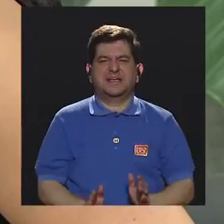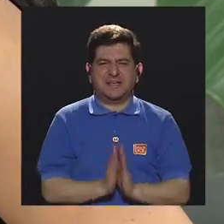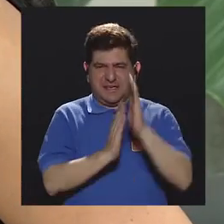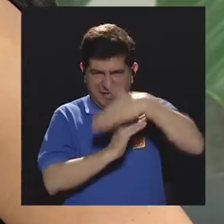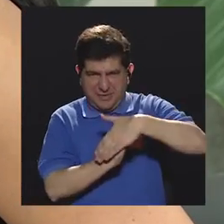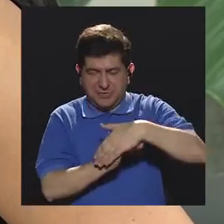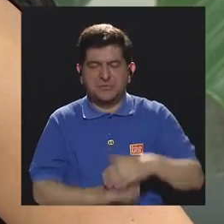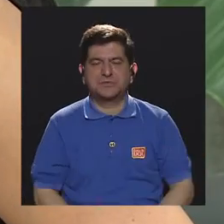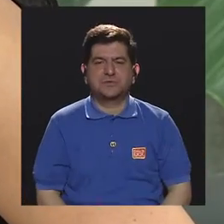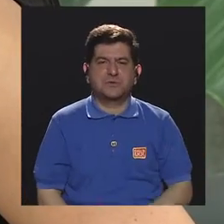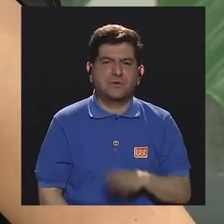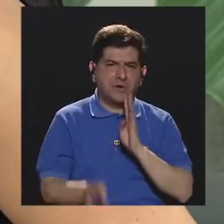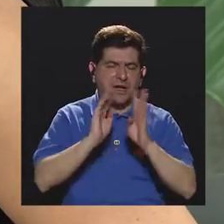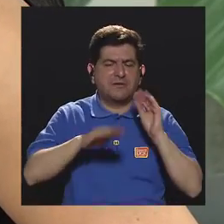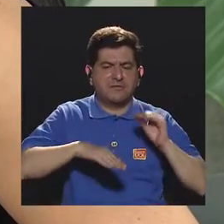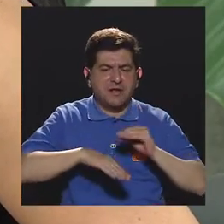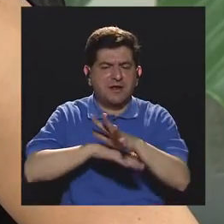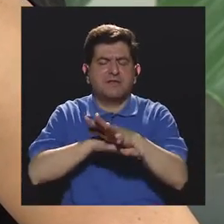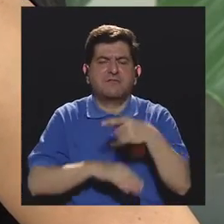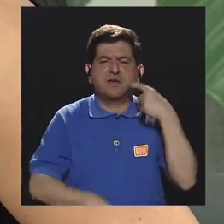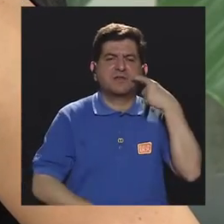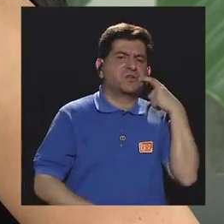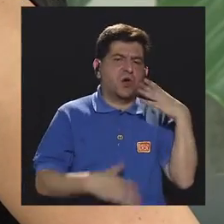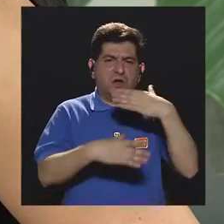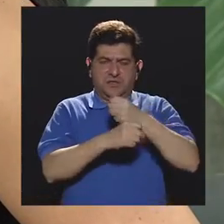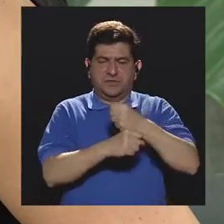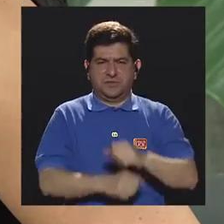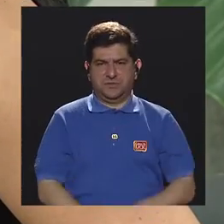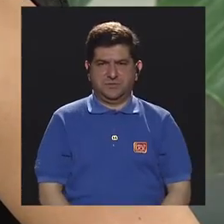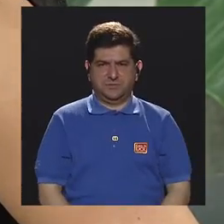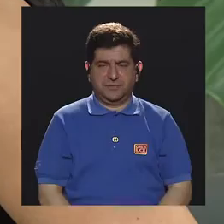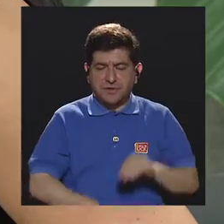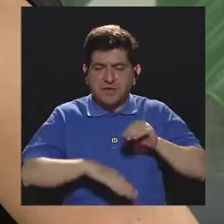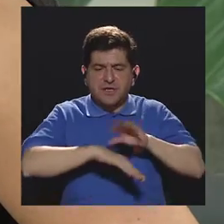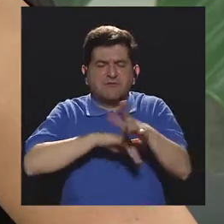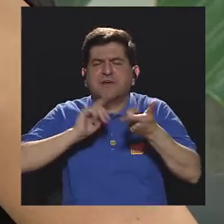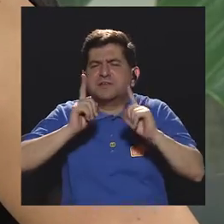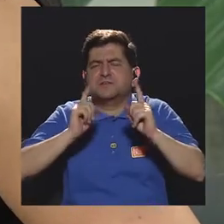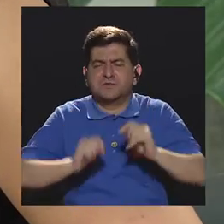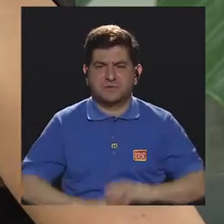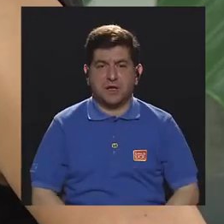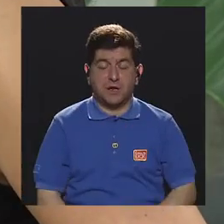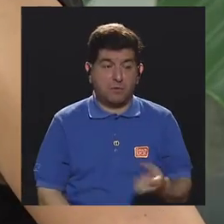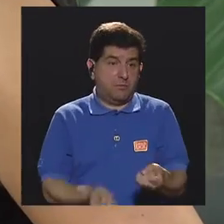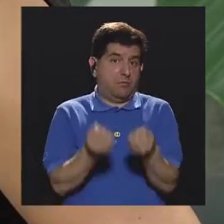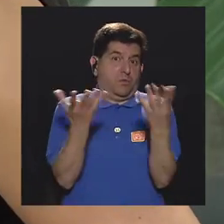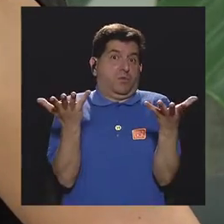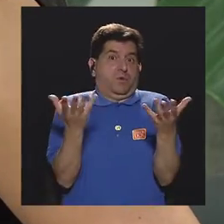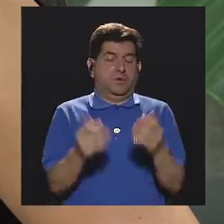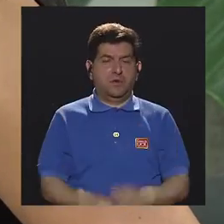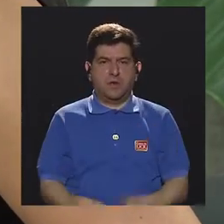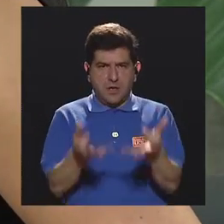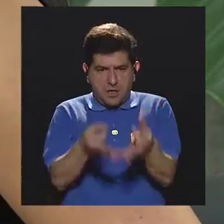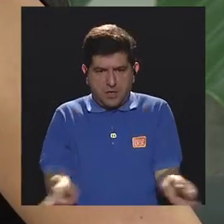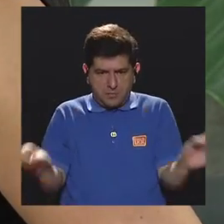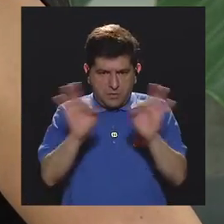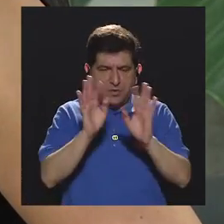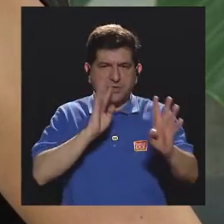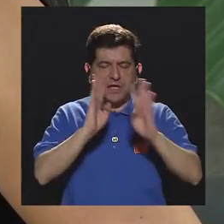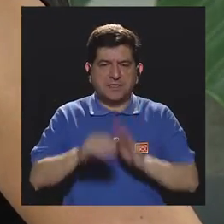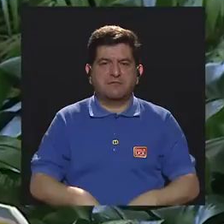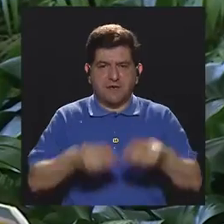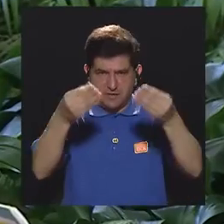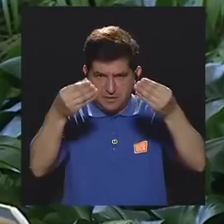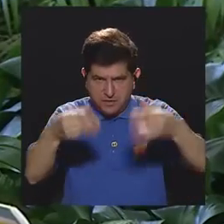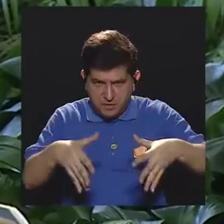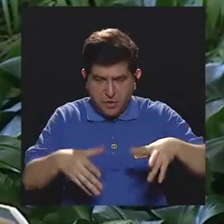Ahora, hablemos de los efectos que causan las adicciones. Mira, las consecuencias. Son muchos. Yo creo que lo importante es hablar de las